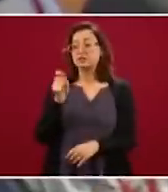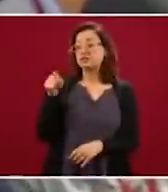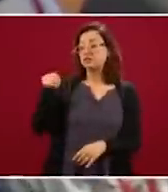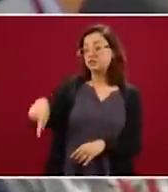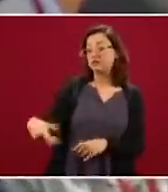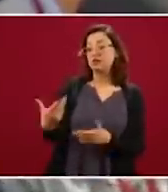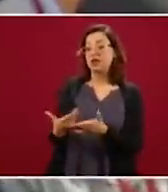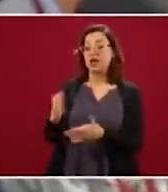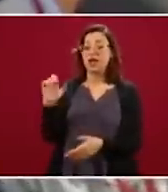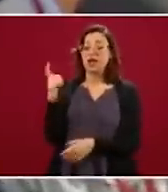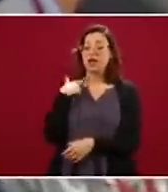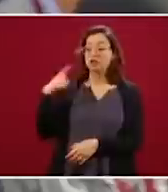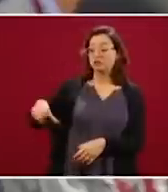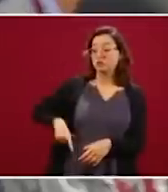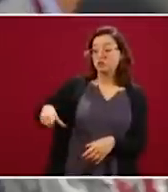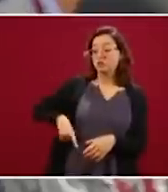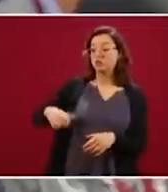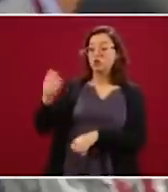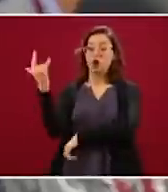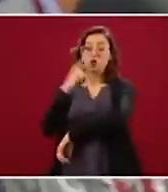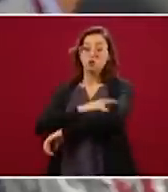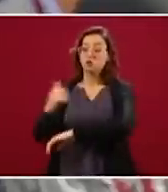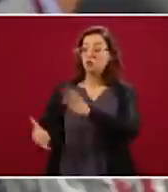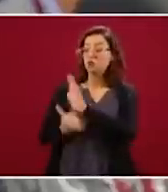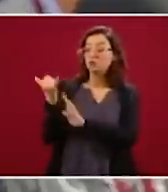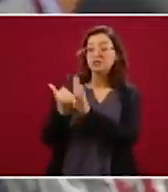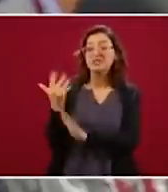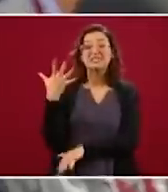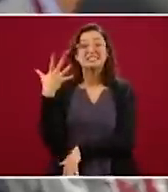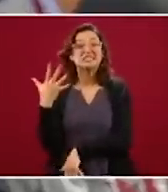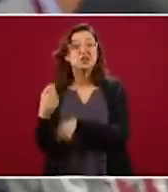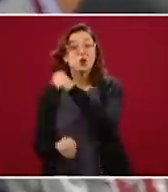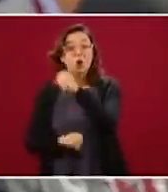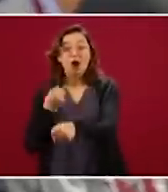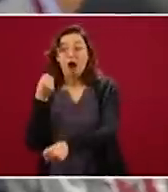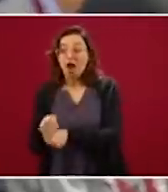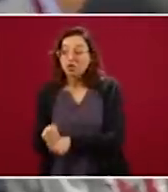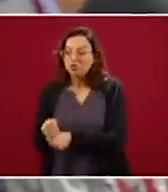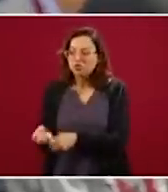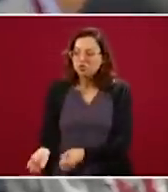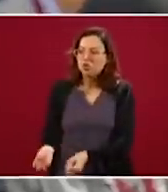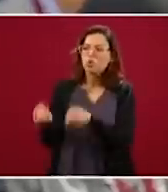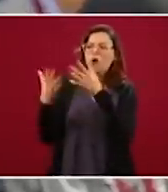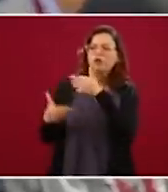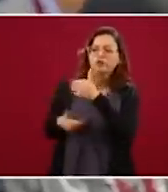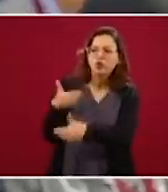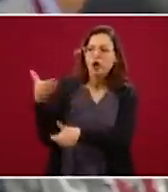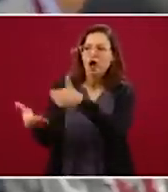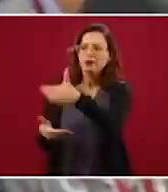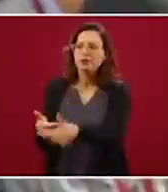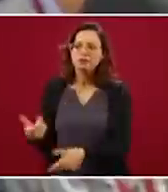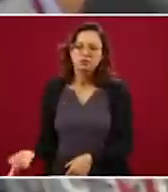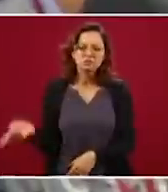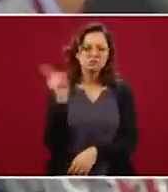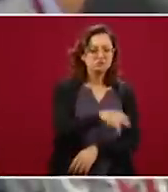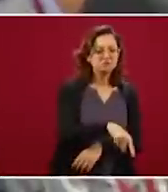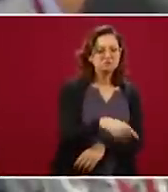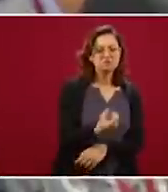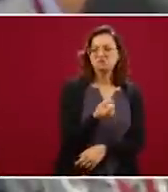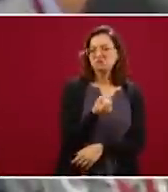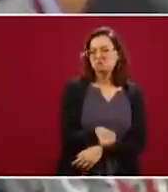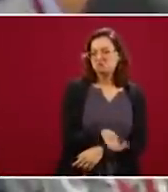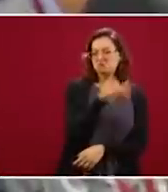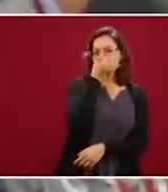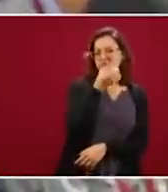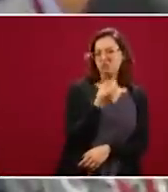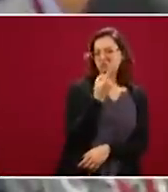pasada administración y cuáles son los avances de estos meses de esta obra. Hacerle la petición para que incluyeran esa comparación, no solamente